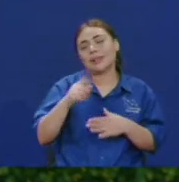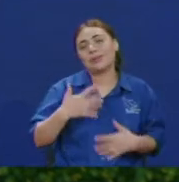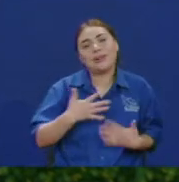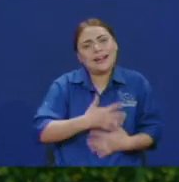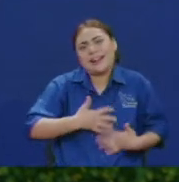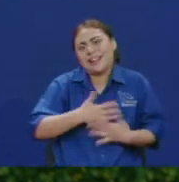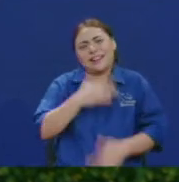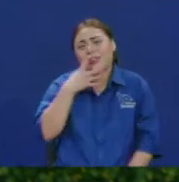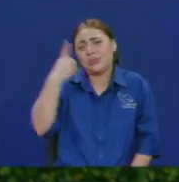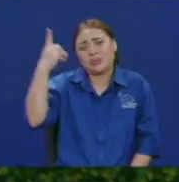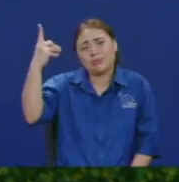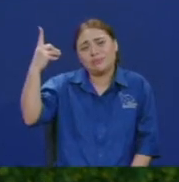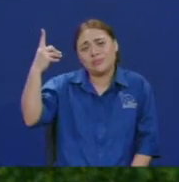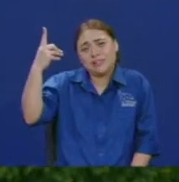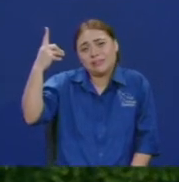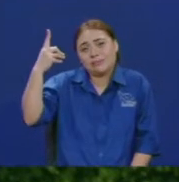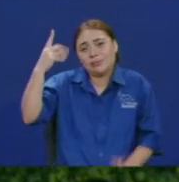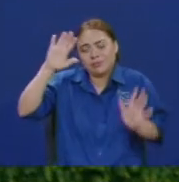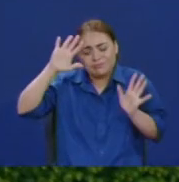¿Lo ha leído?